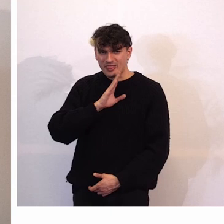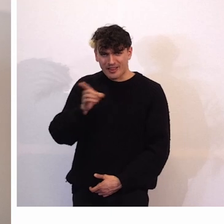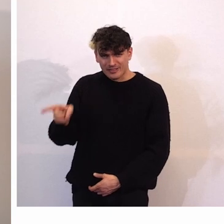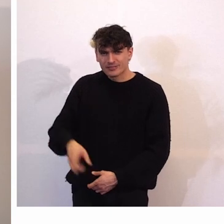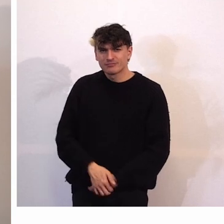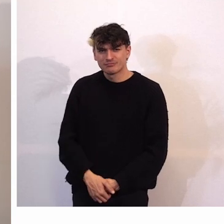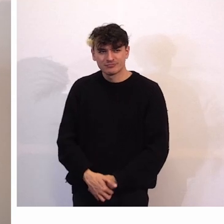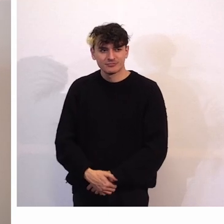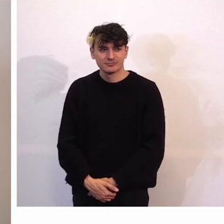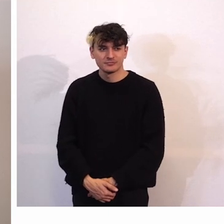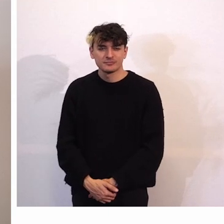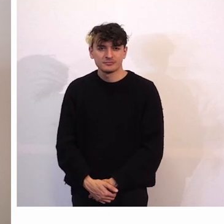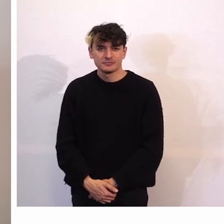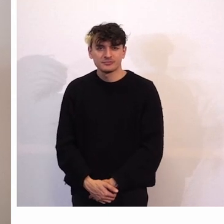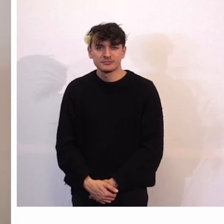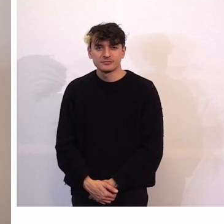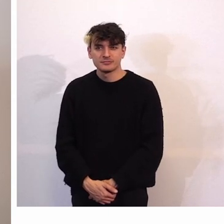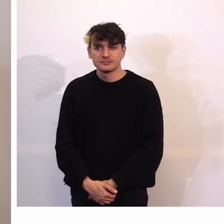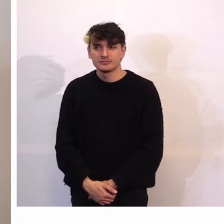Mira, por allí más preguntas.